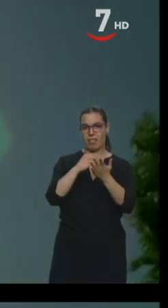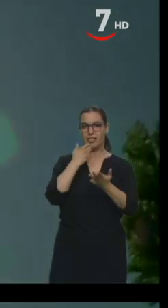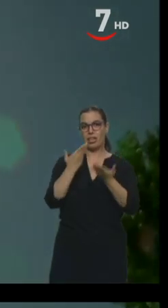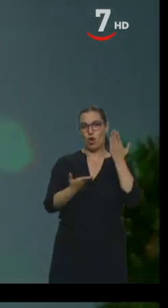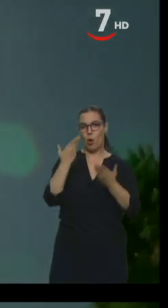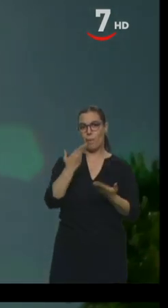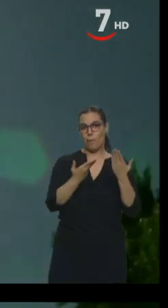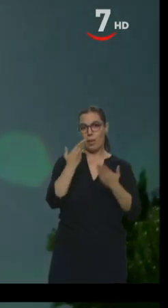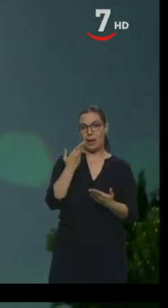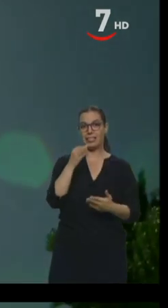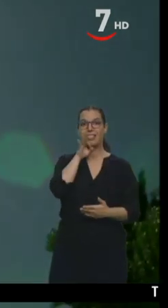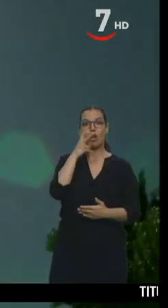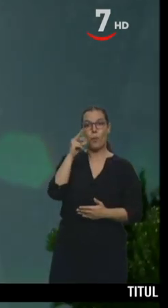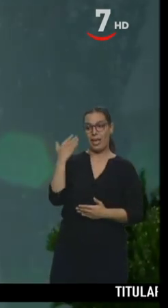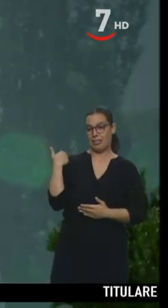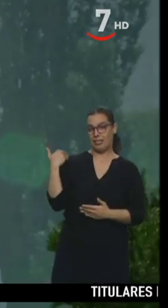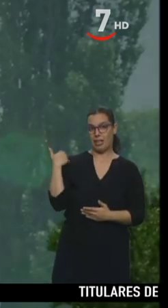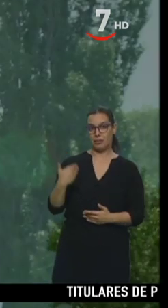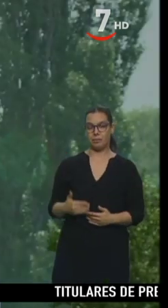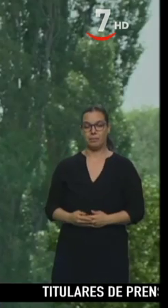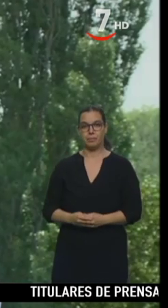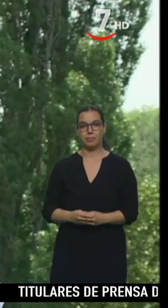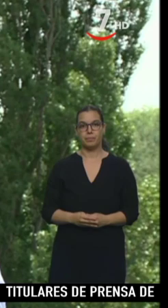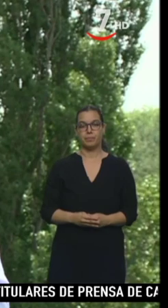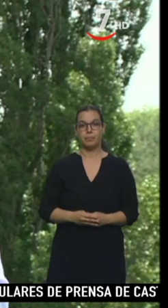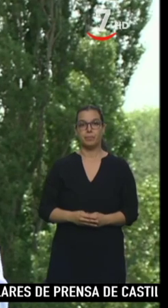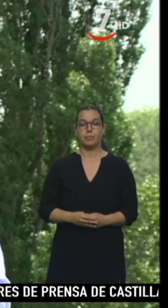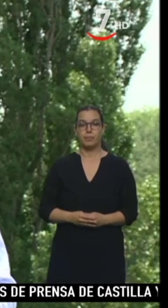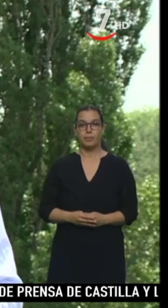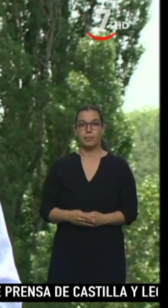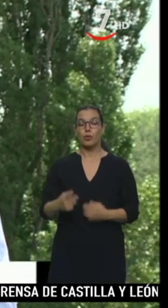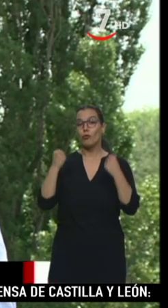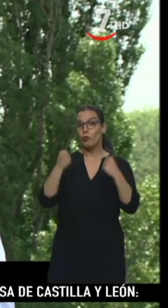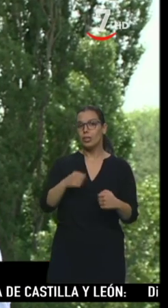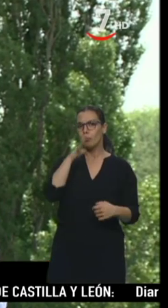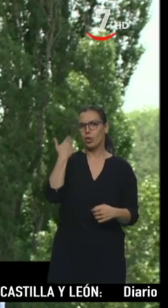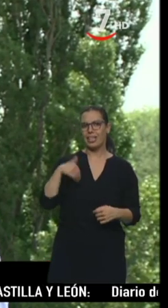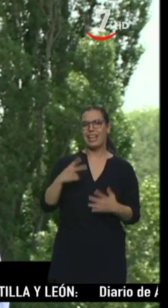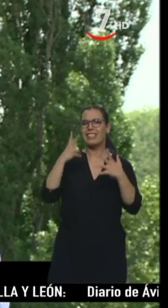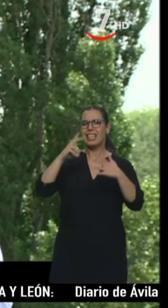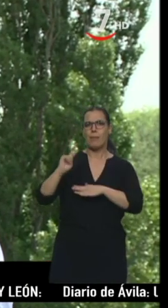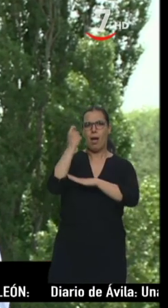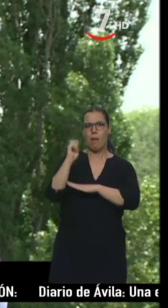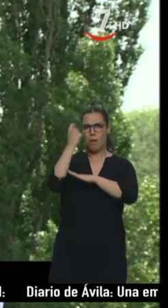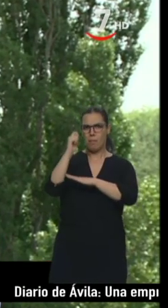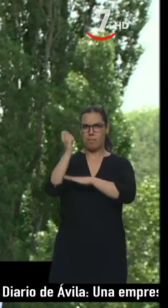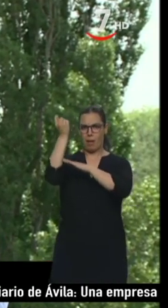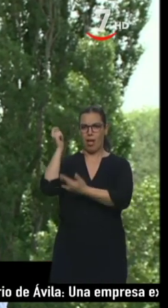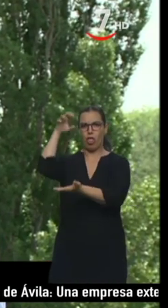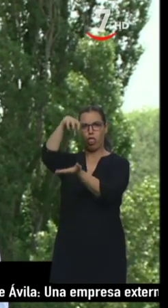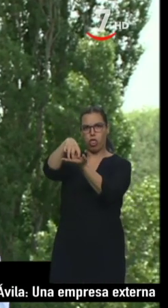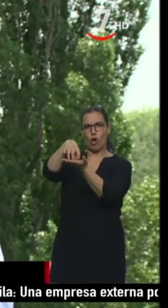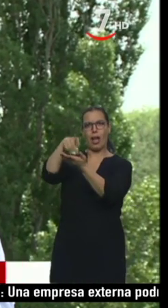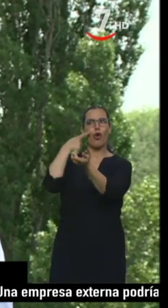pasado. Una idea de esta intensidad nos la da los 7 récords que se han batido en algunas estaciones meteorológicas